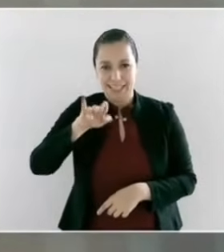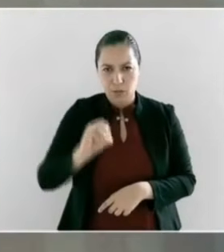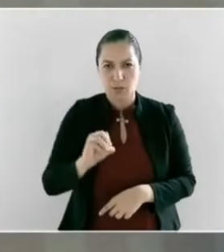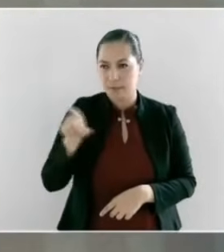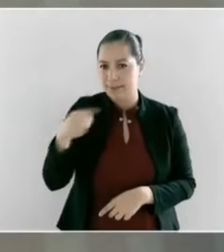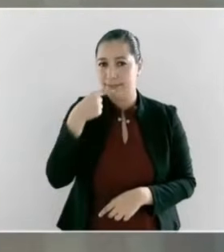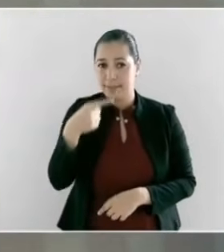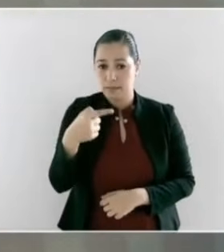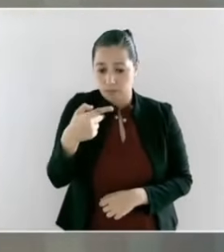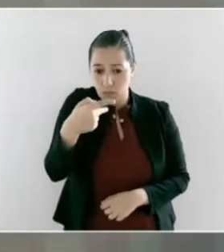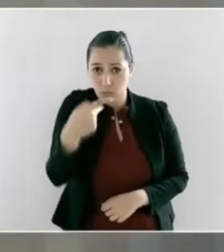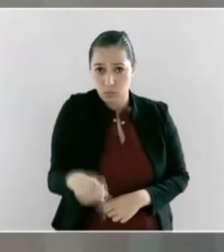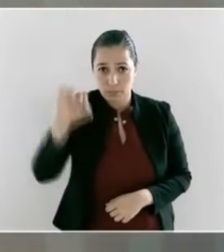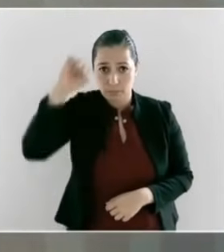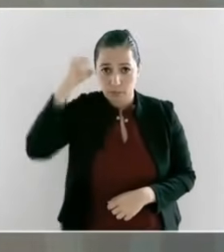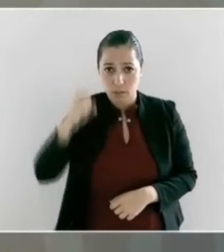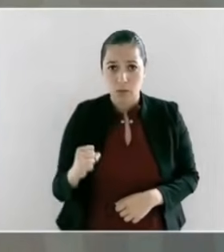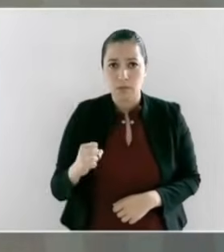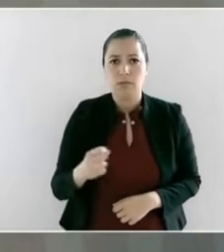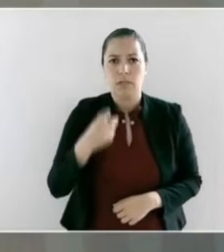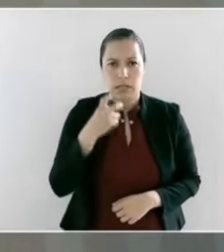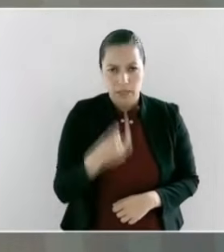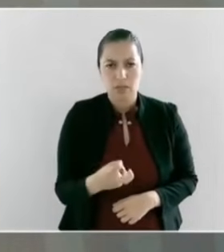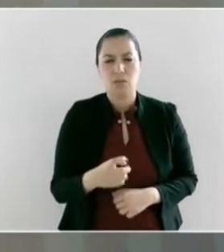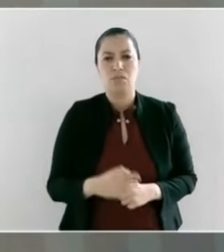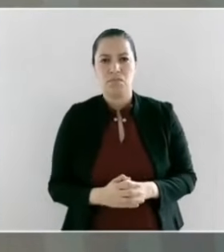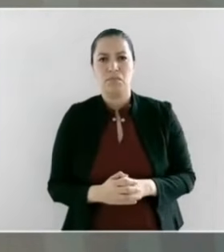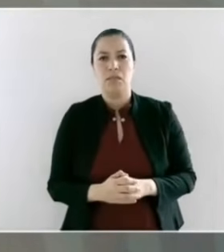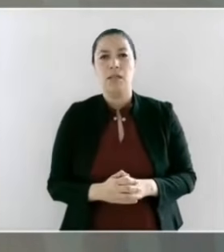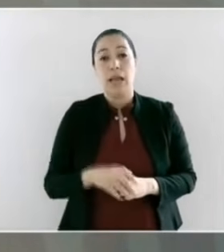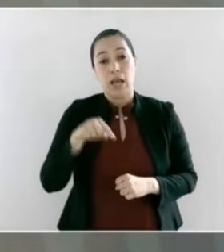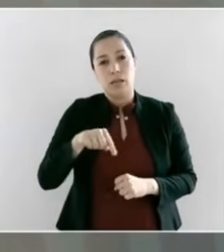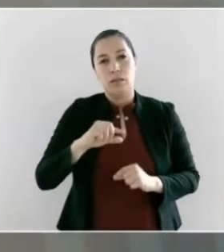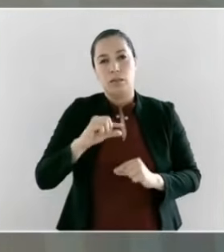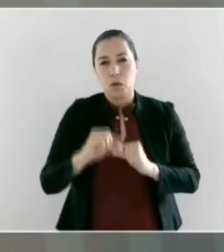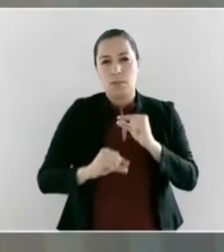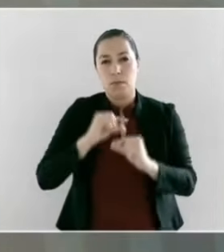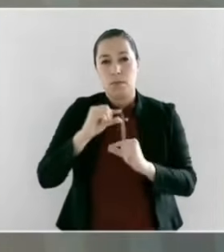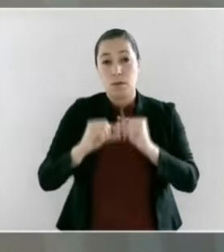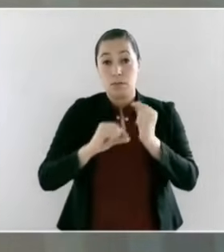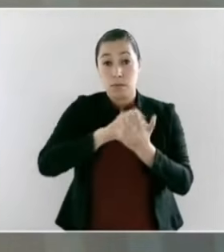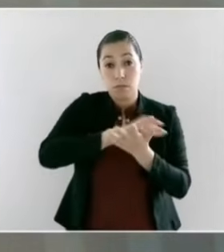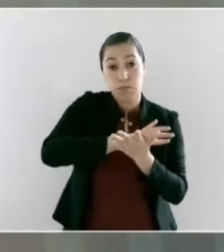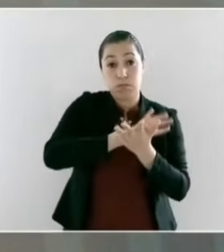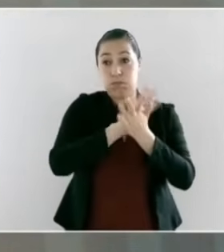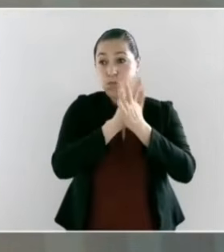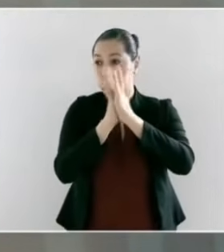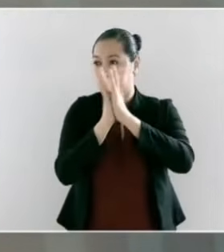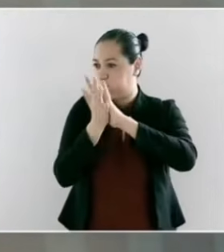en Sinaloa se está llevando a cabo una transición muy